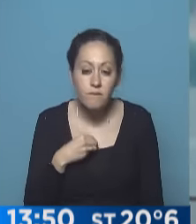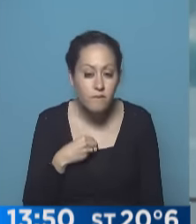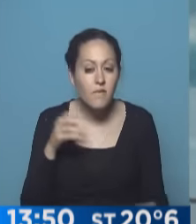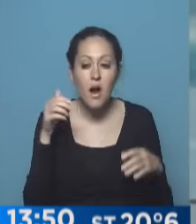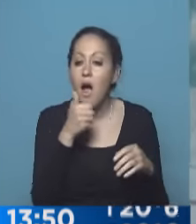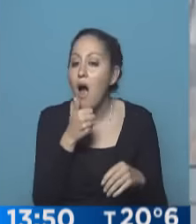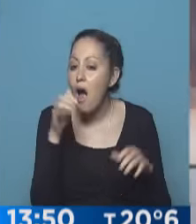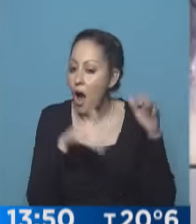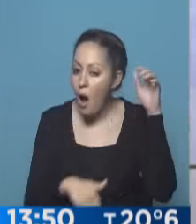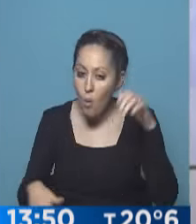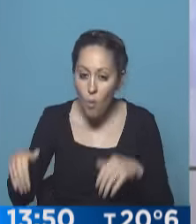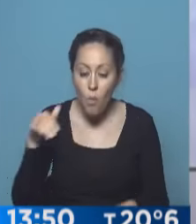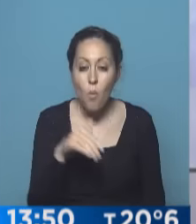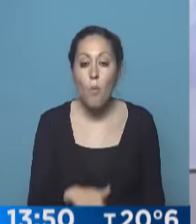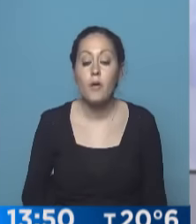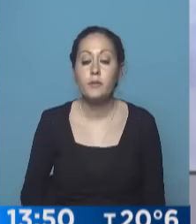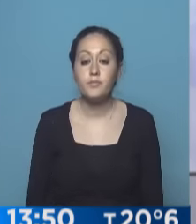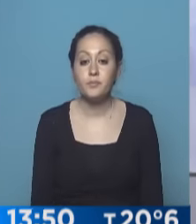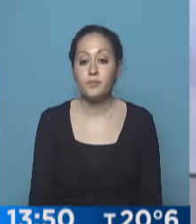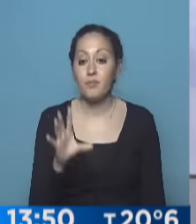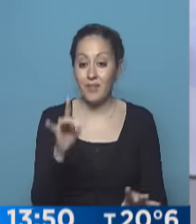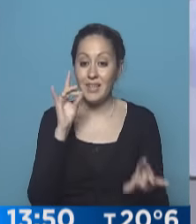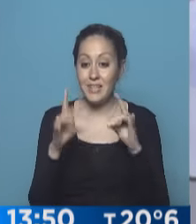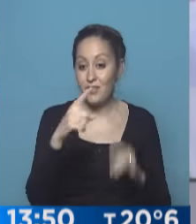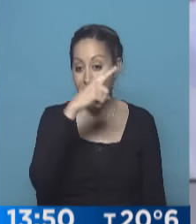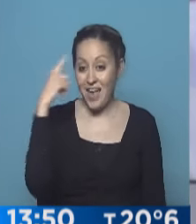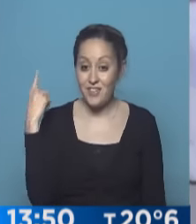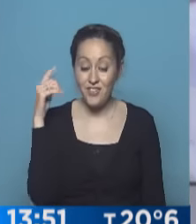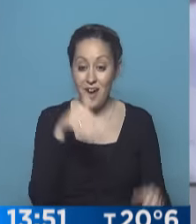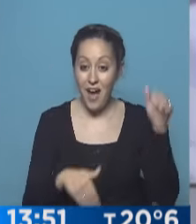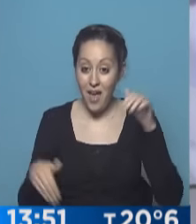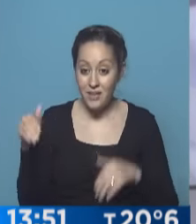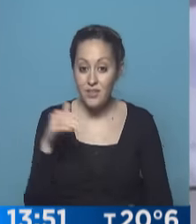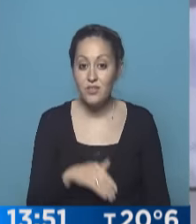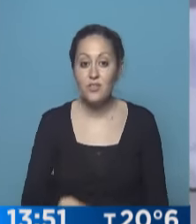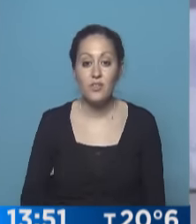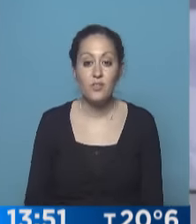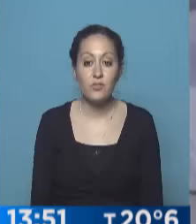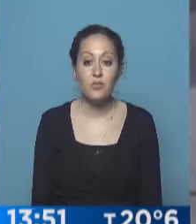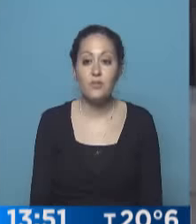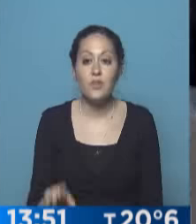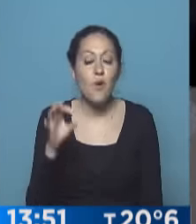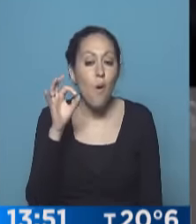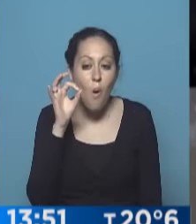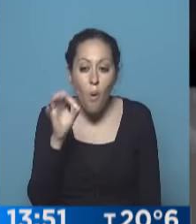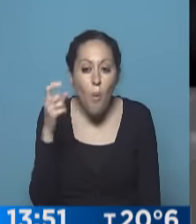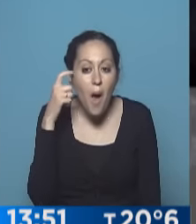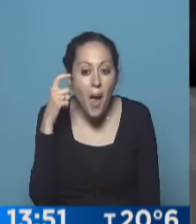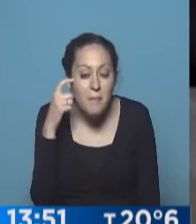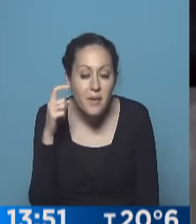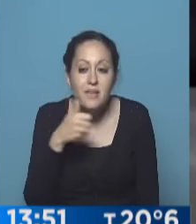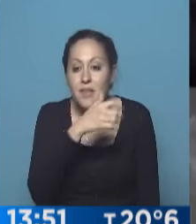disfrutaba. De hecho, integró la Selección Nacional de Natación, pero nunca la habían imaginado en el mar